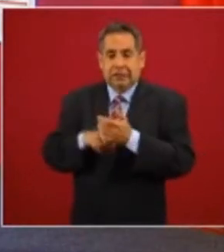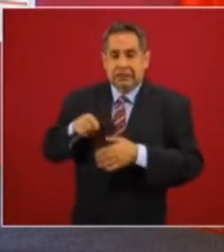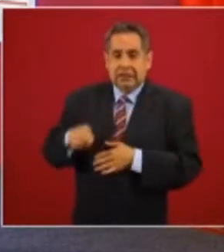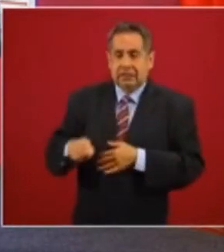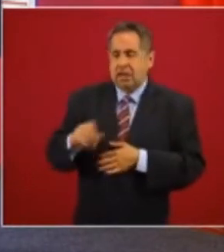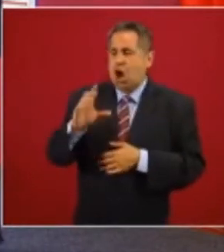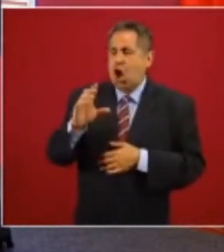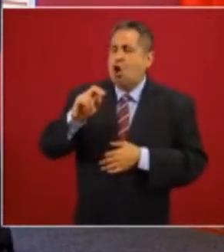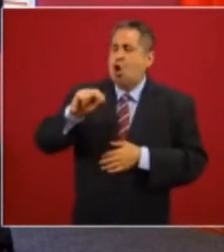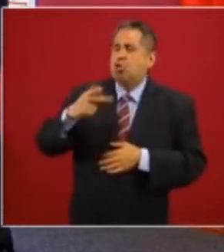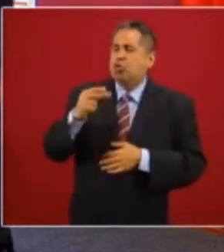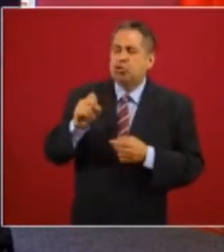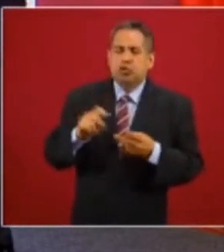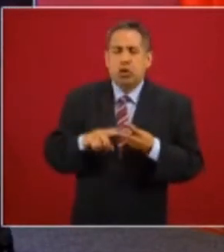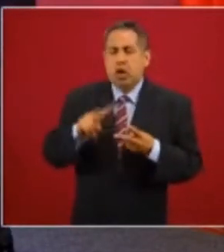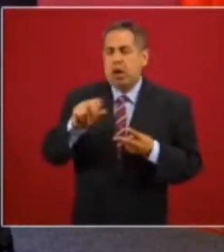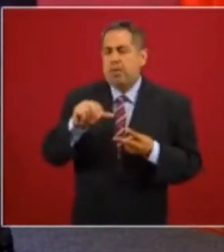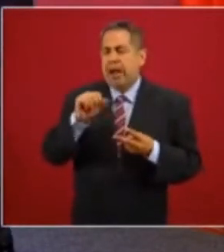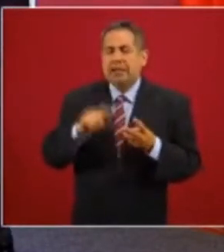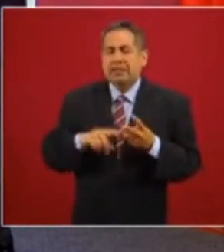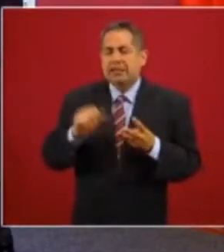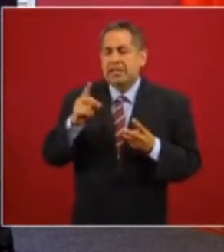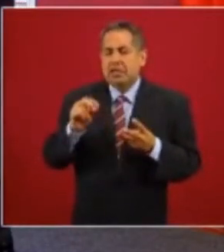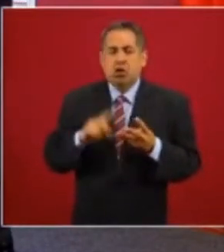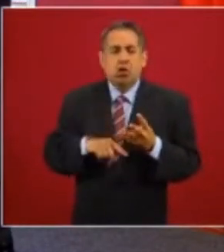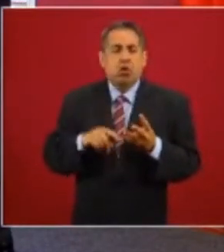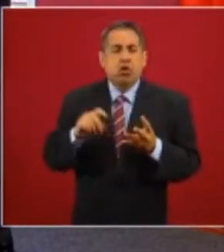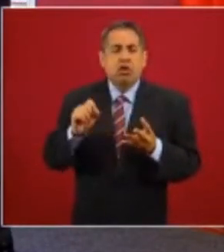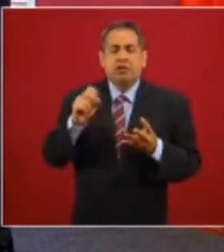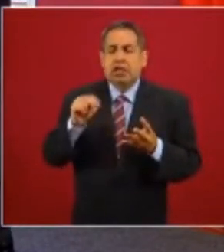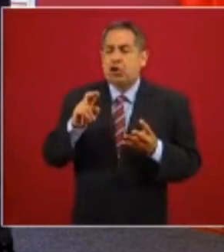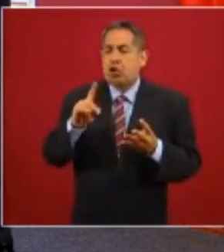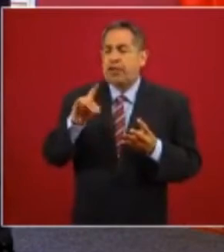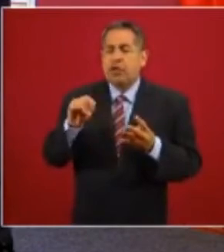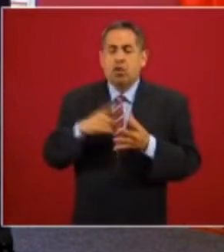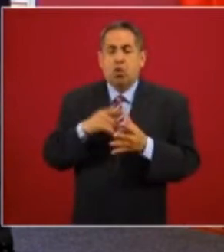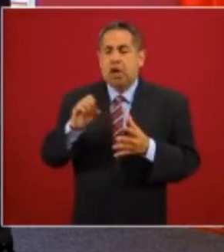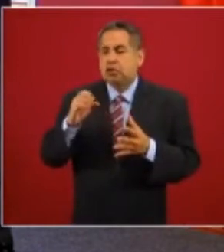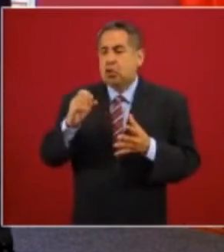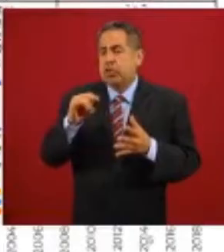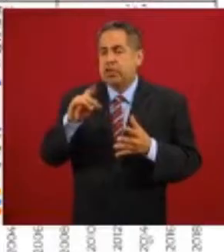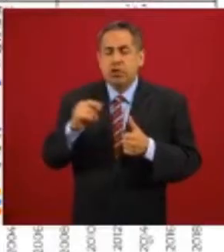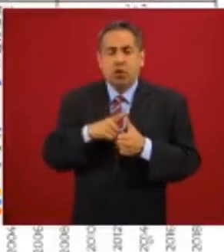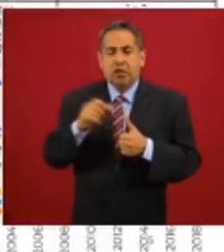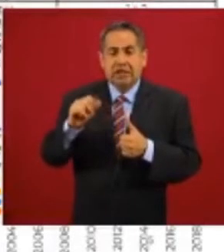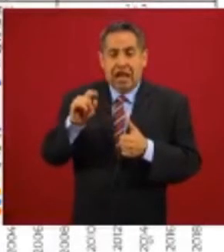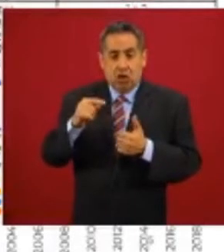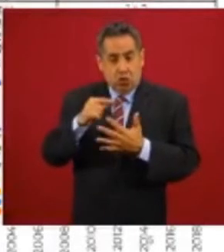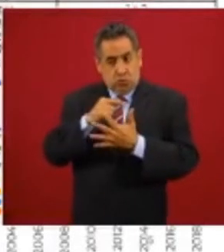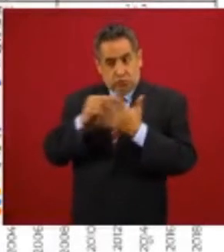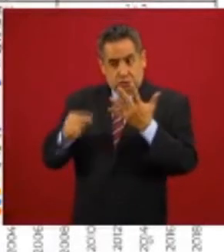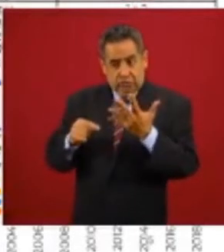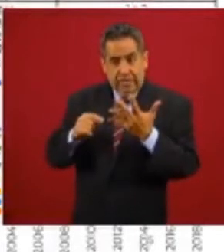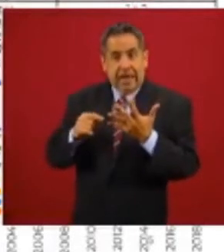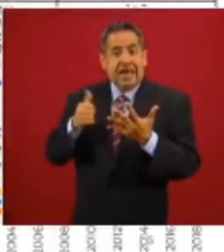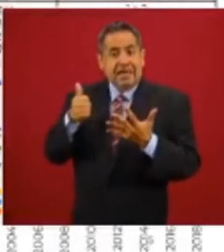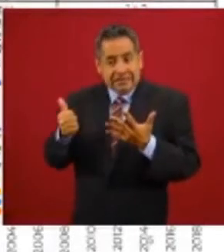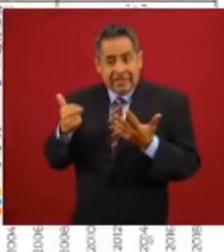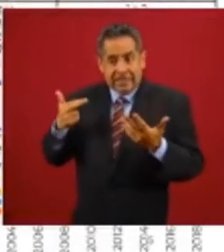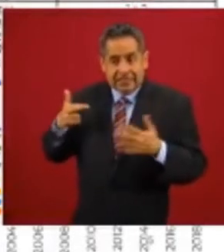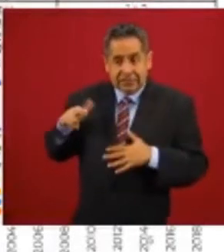río Conchos, Las Vacas, San Diego, San Rodrigo, Escondido y Salado, todos estos últimos,